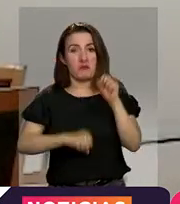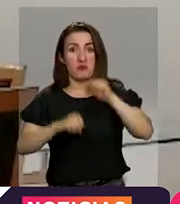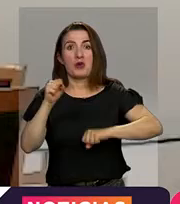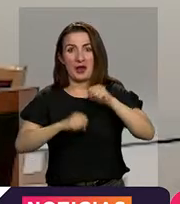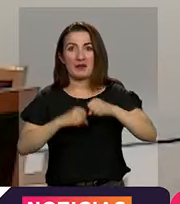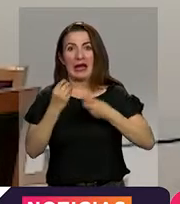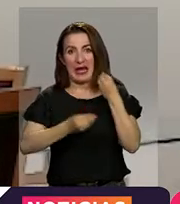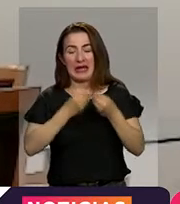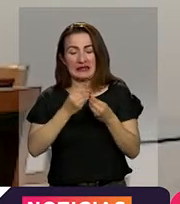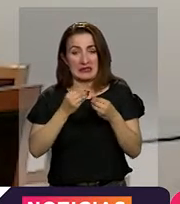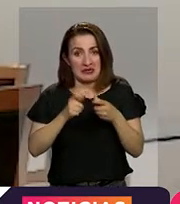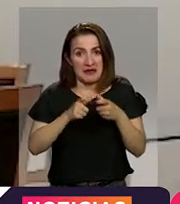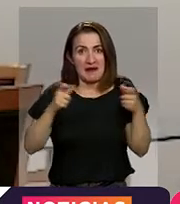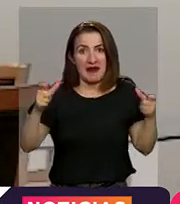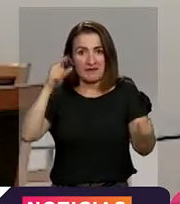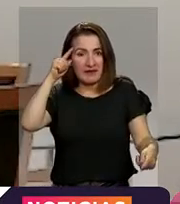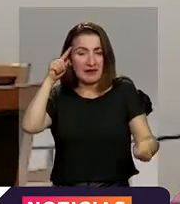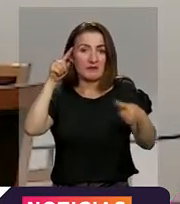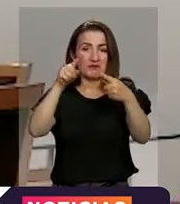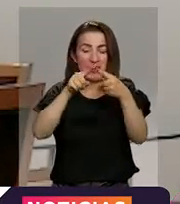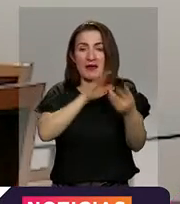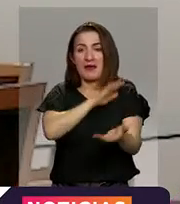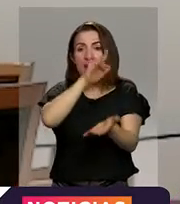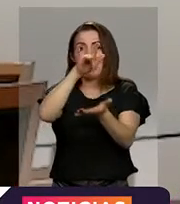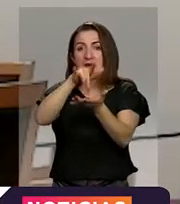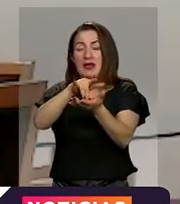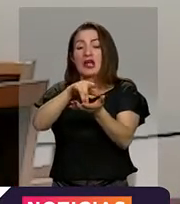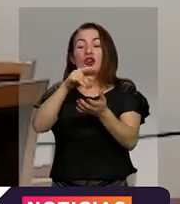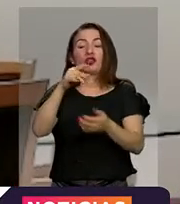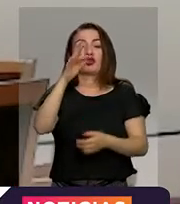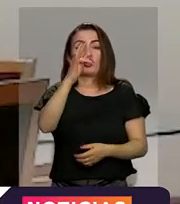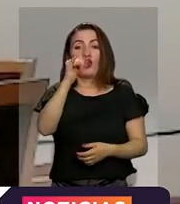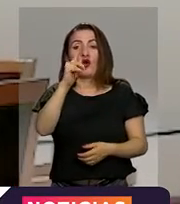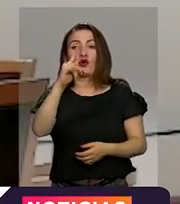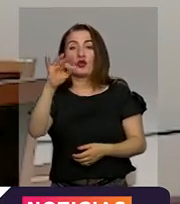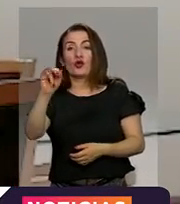hacer algo grande en Tokio 2020, hoy 2021.